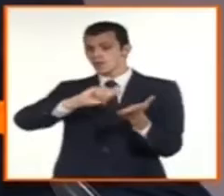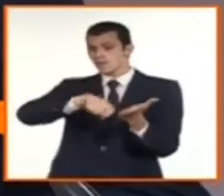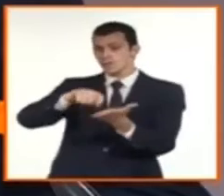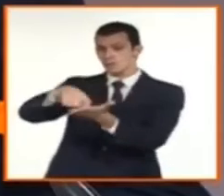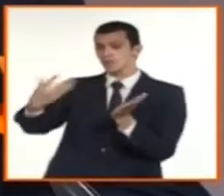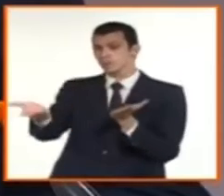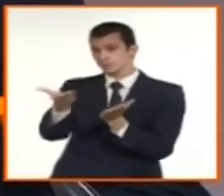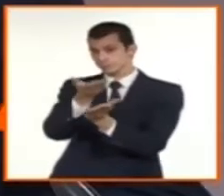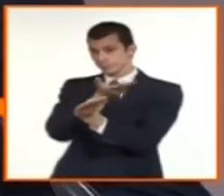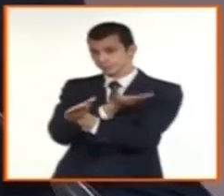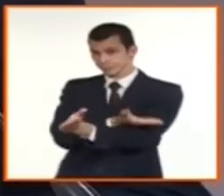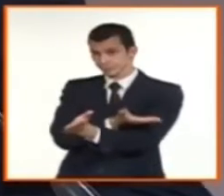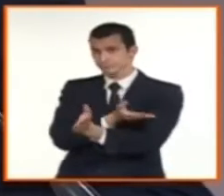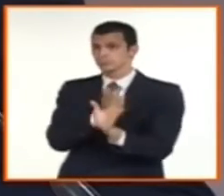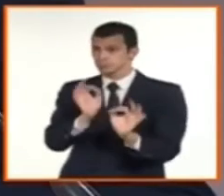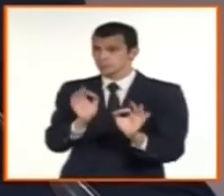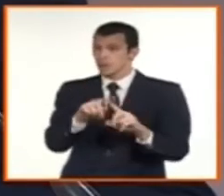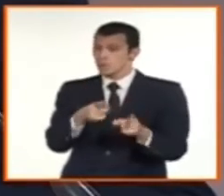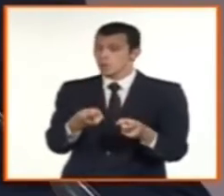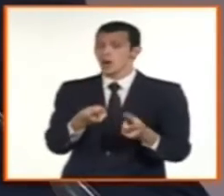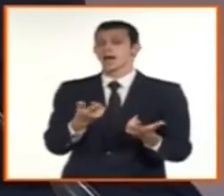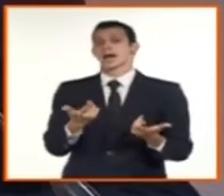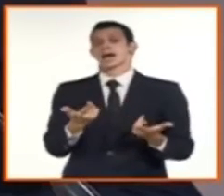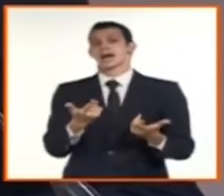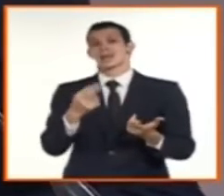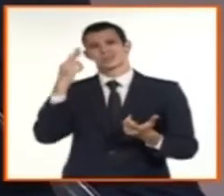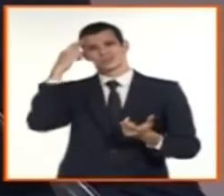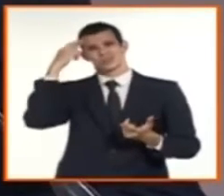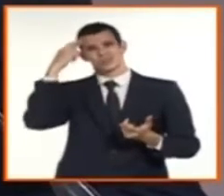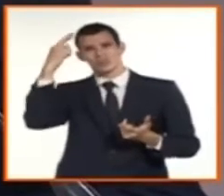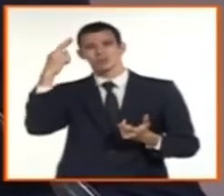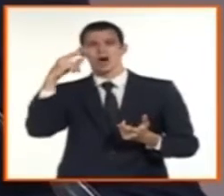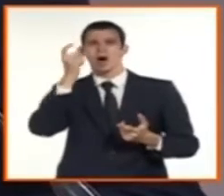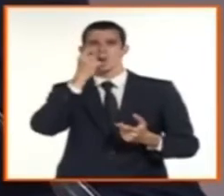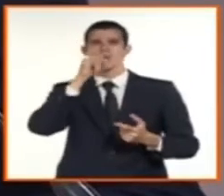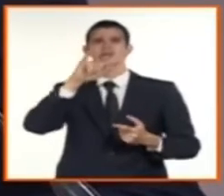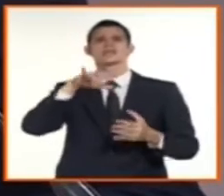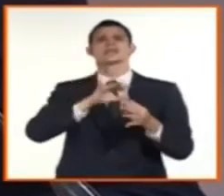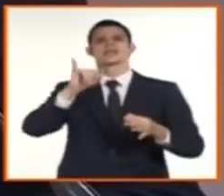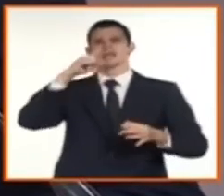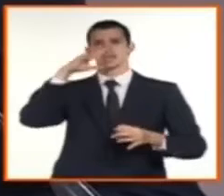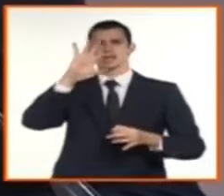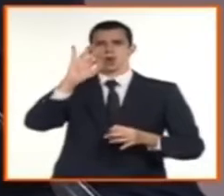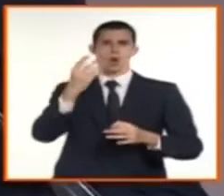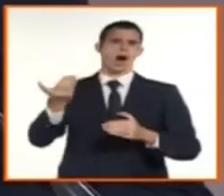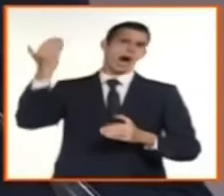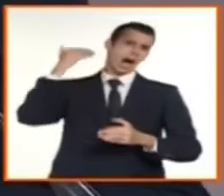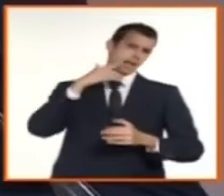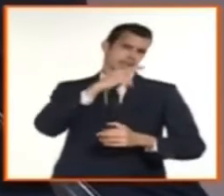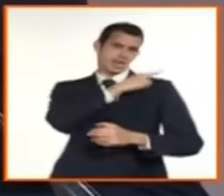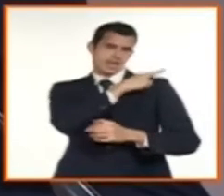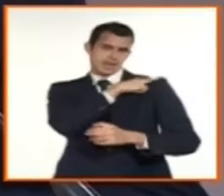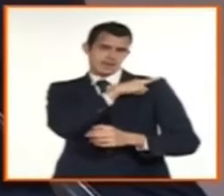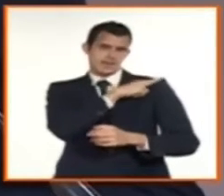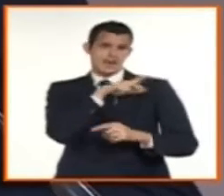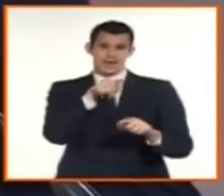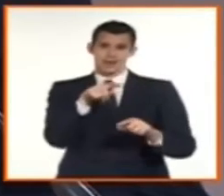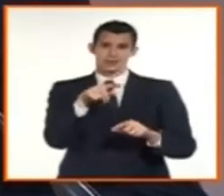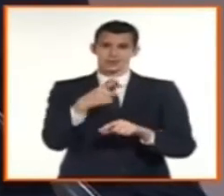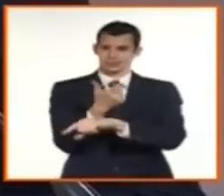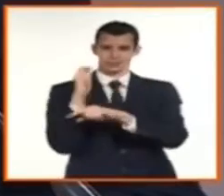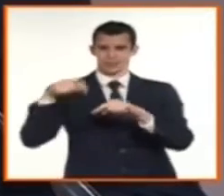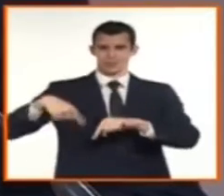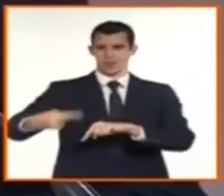que nos dejó el propio legado que ha dejado higinio vélez sabemos que es un proceso que llevó años no fue de un día a dos